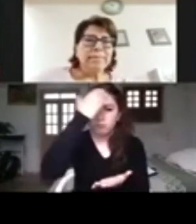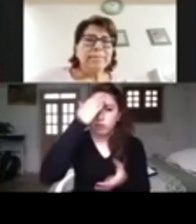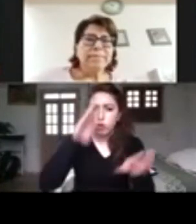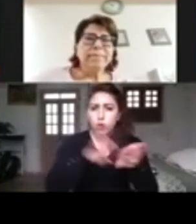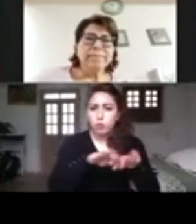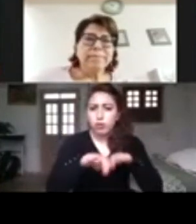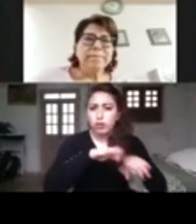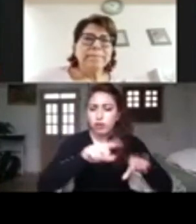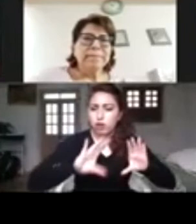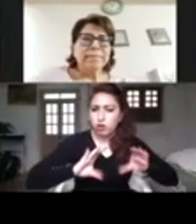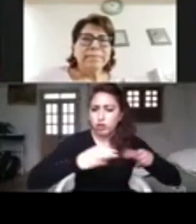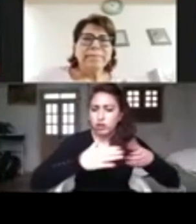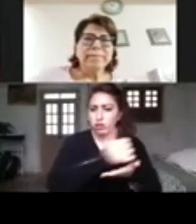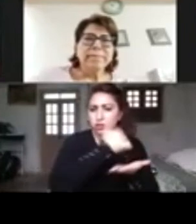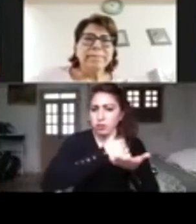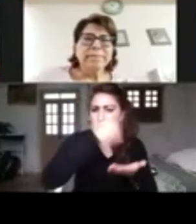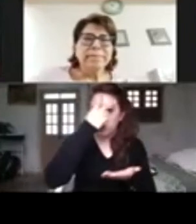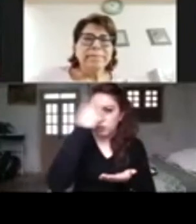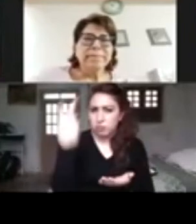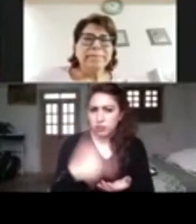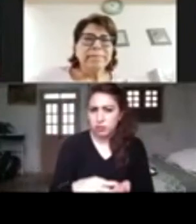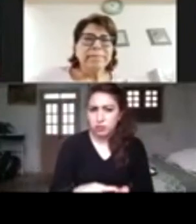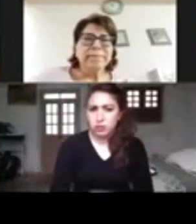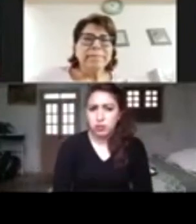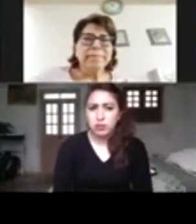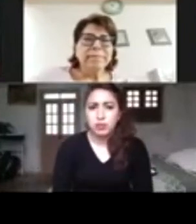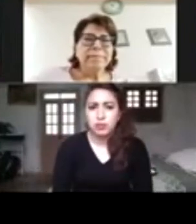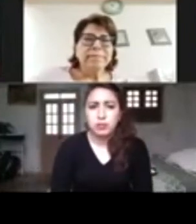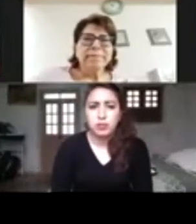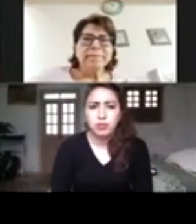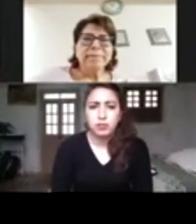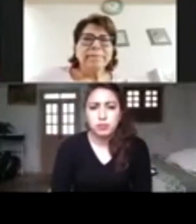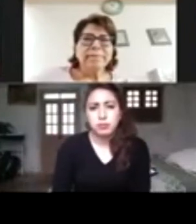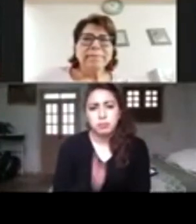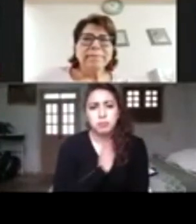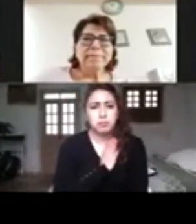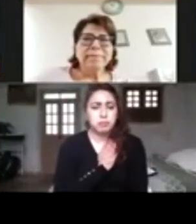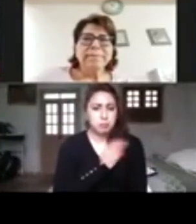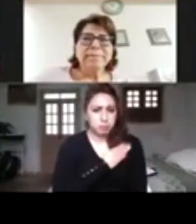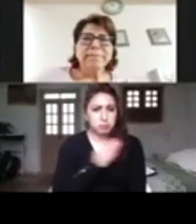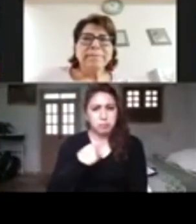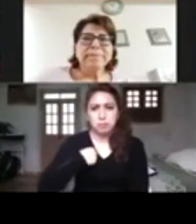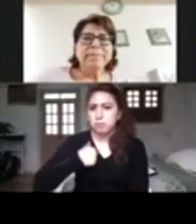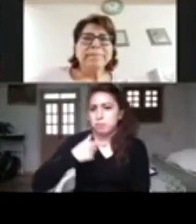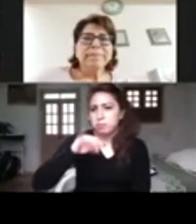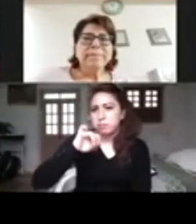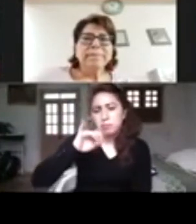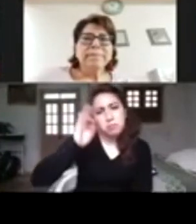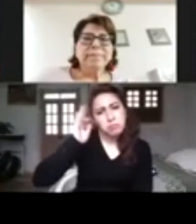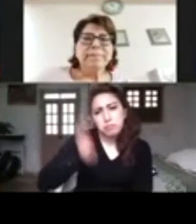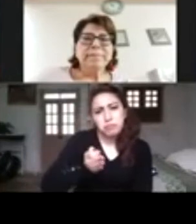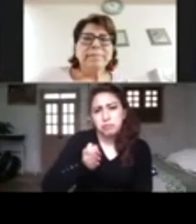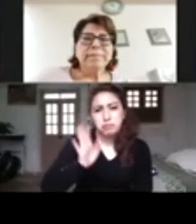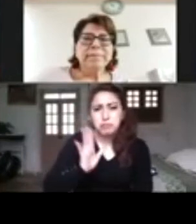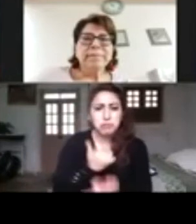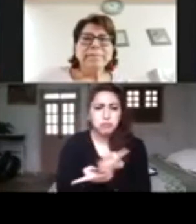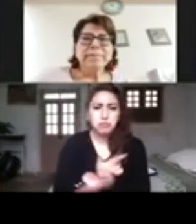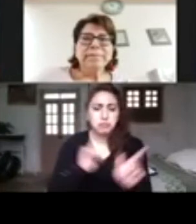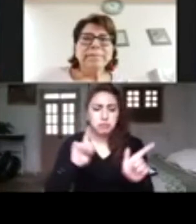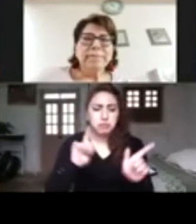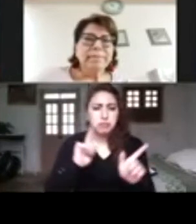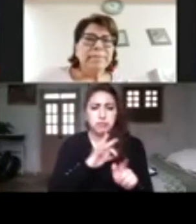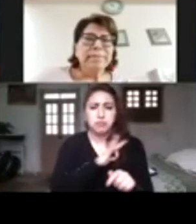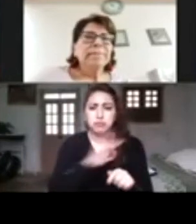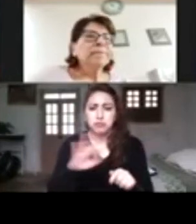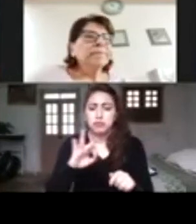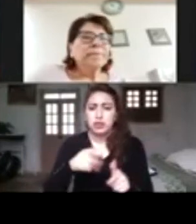avanzamos con uno de los compromisos, y pues estamos en la mejor disposición de que esta agenda avance para